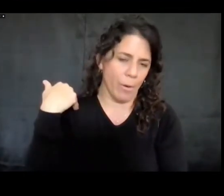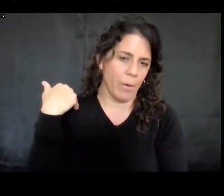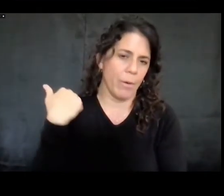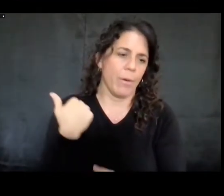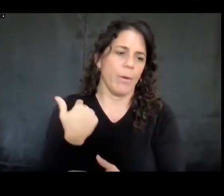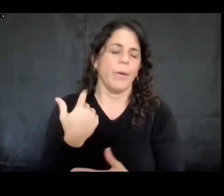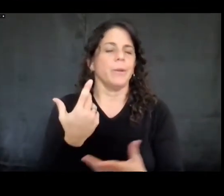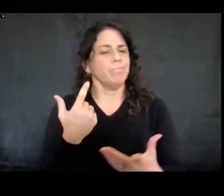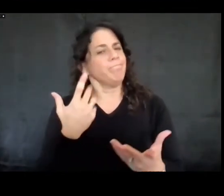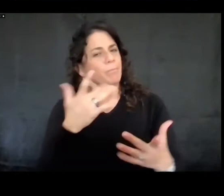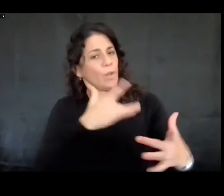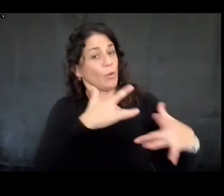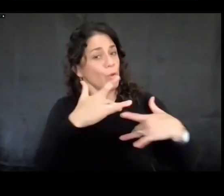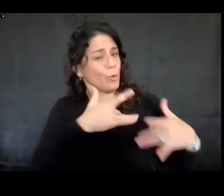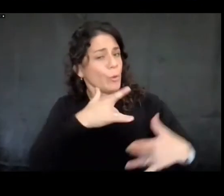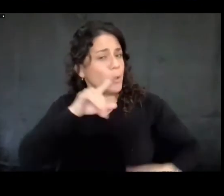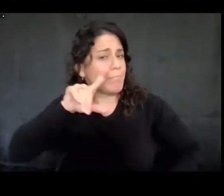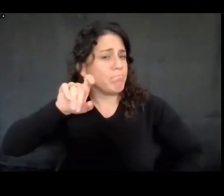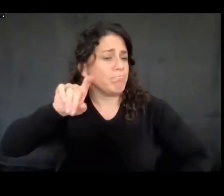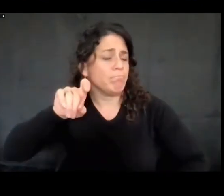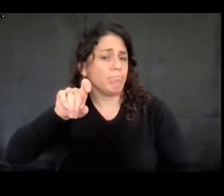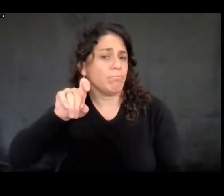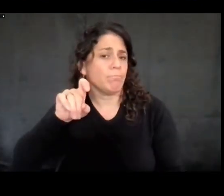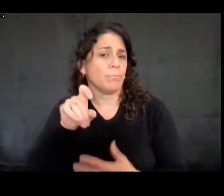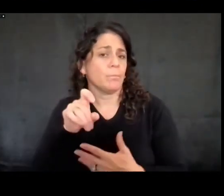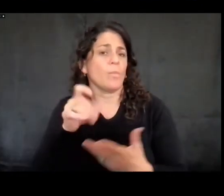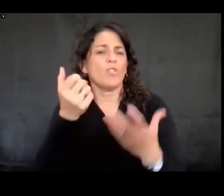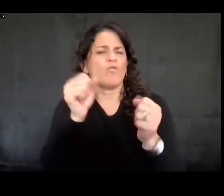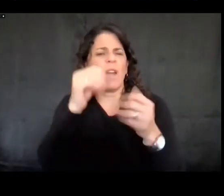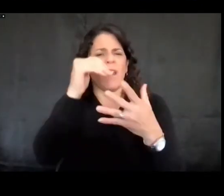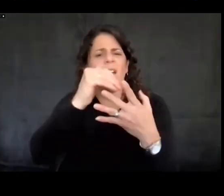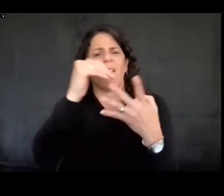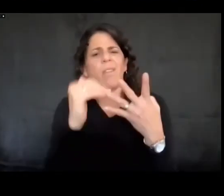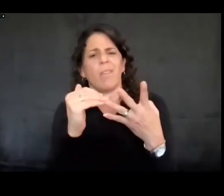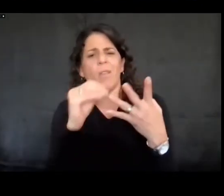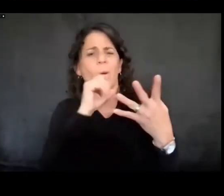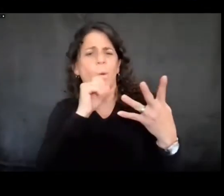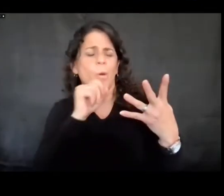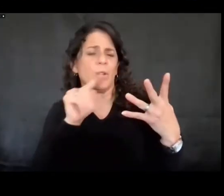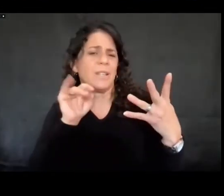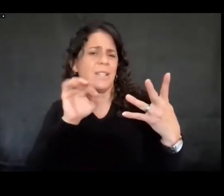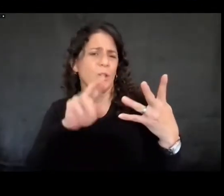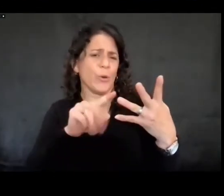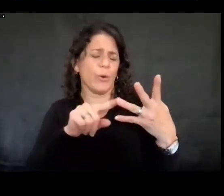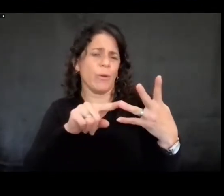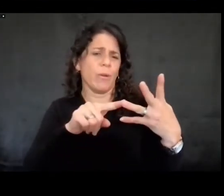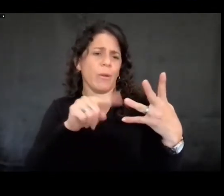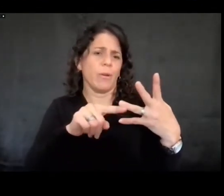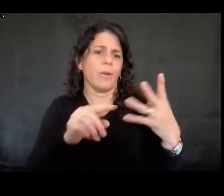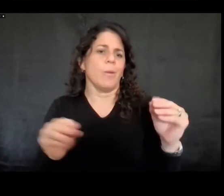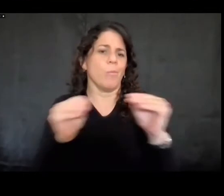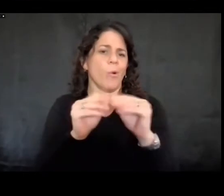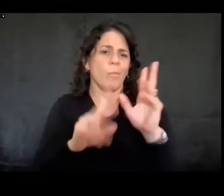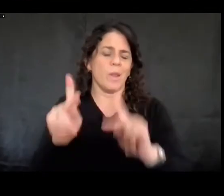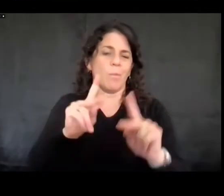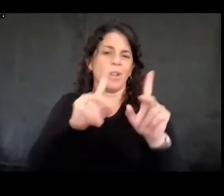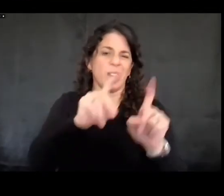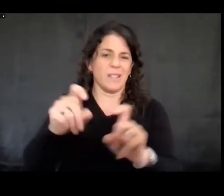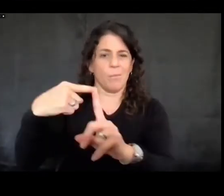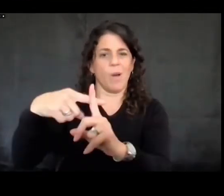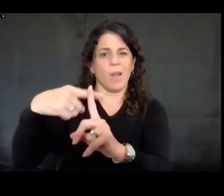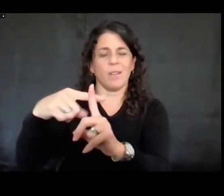y como preocupante puede ser para tratando de ponernos en naranja si vamos a tener tantos